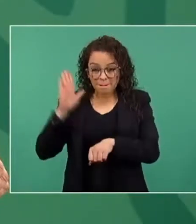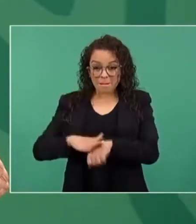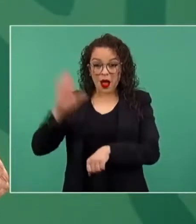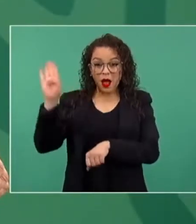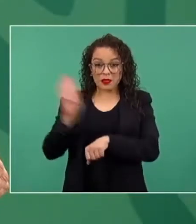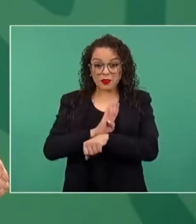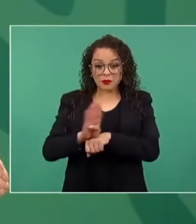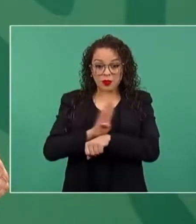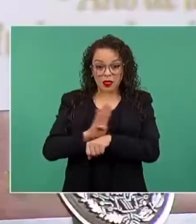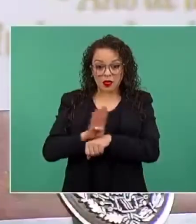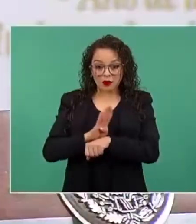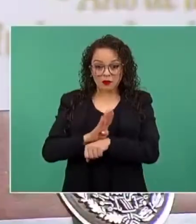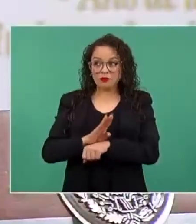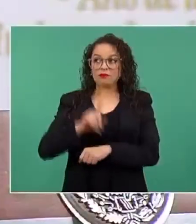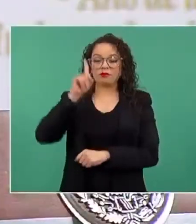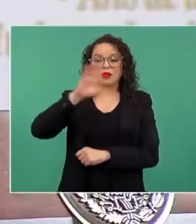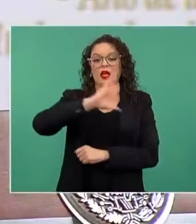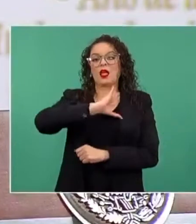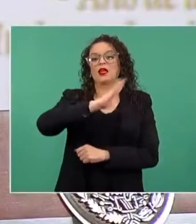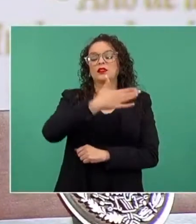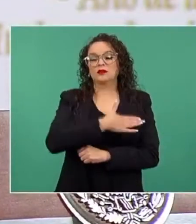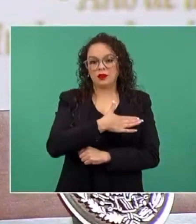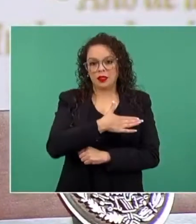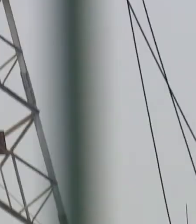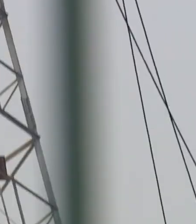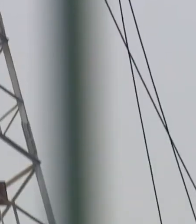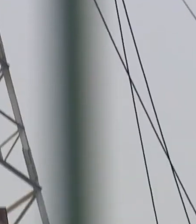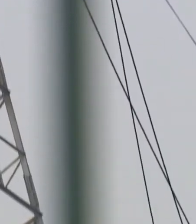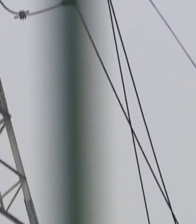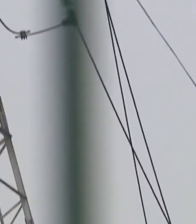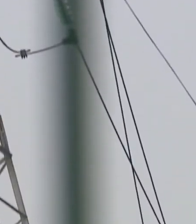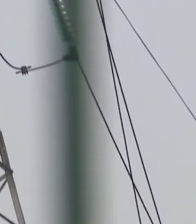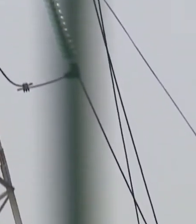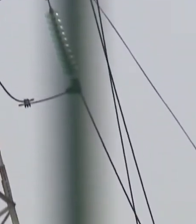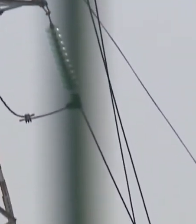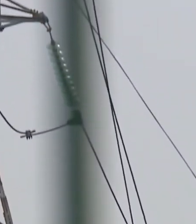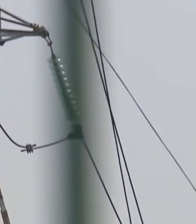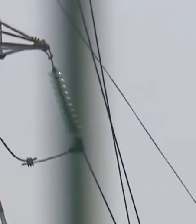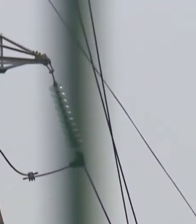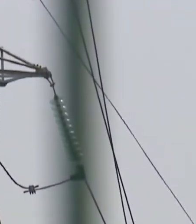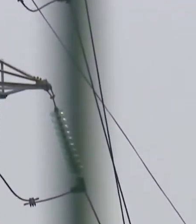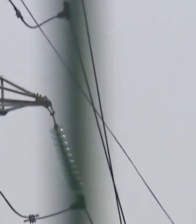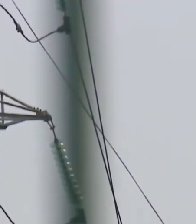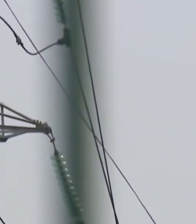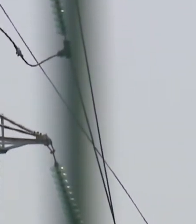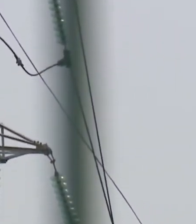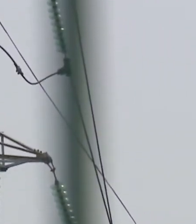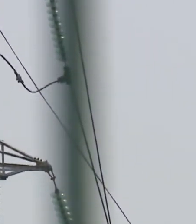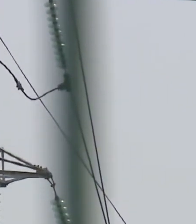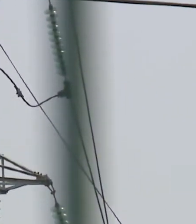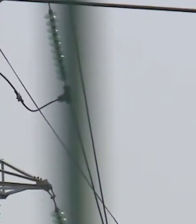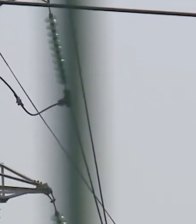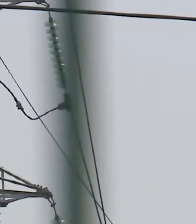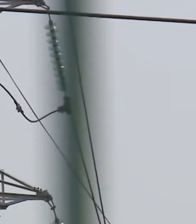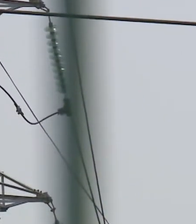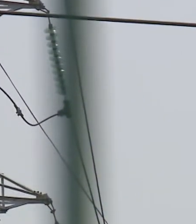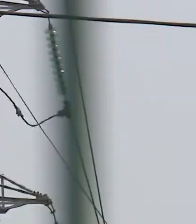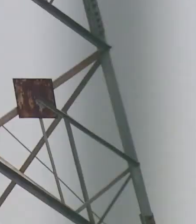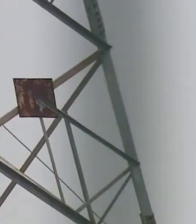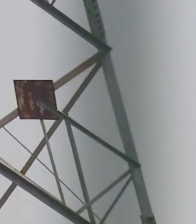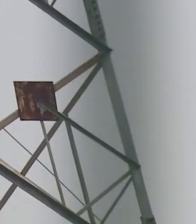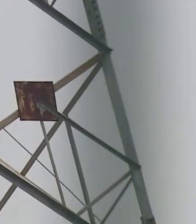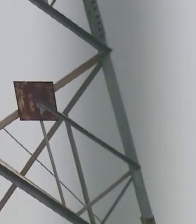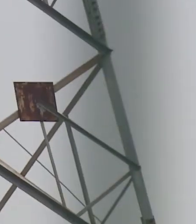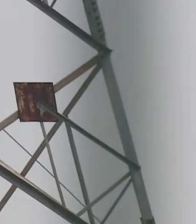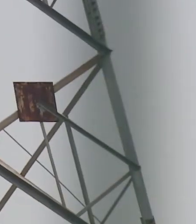equilibrio que el 54% de la energía eléctrica lo genere la Comisión Federal de Electricidad y el 46%